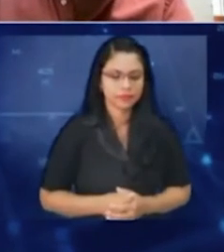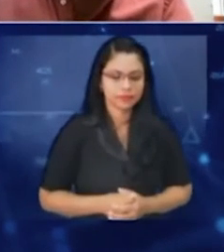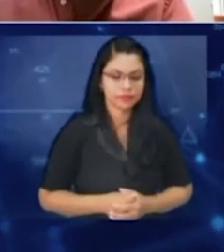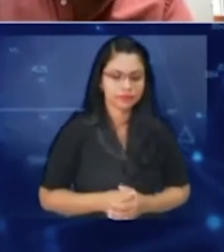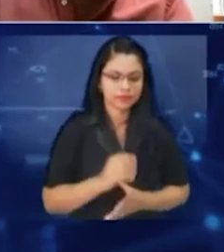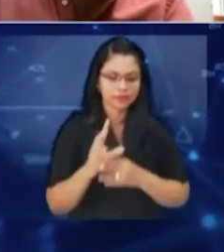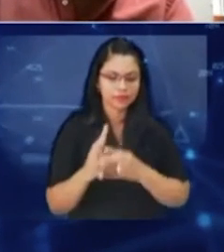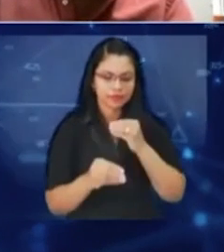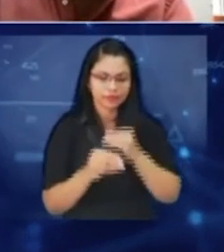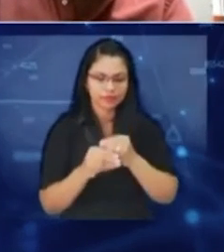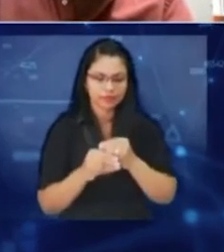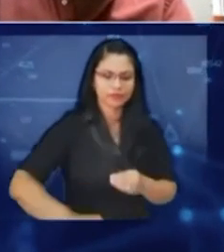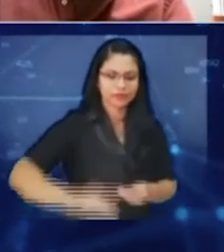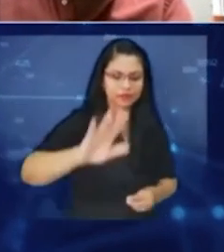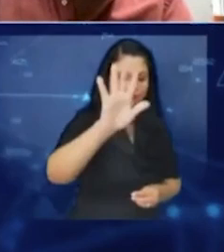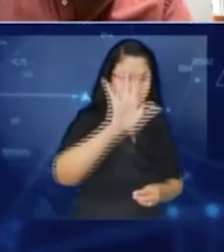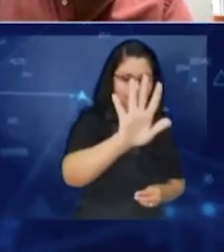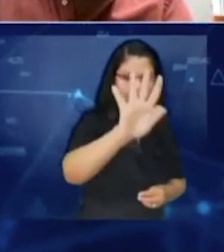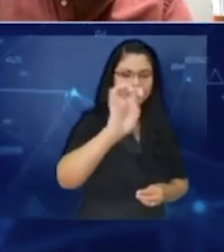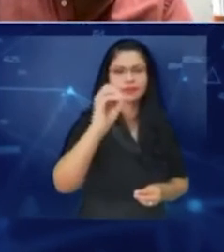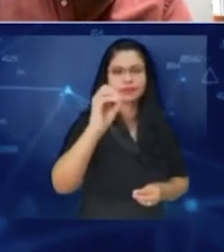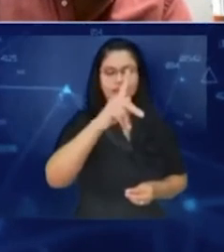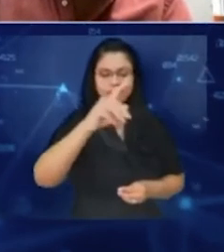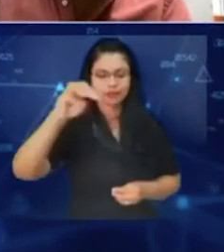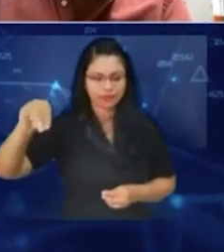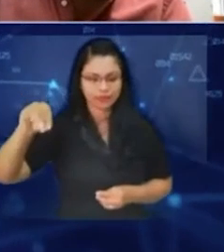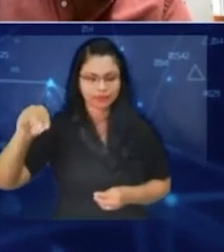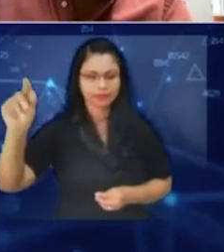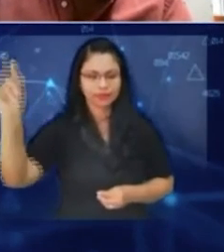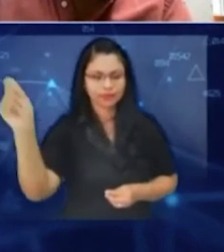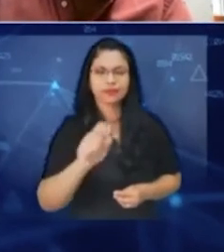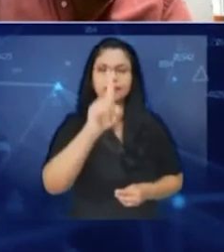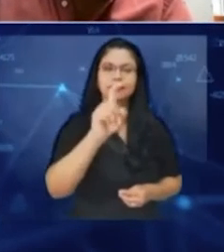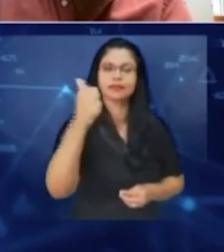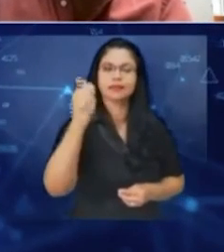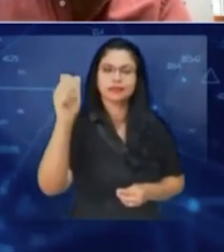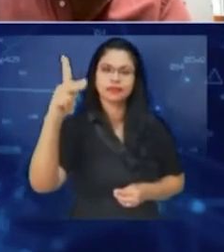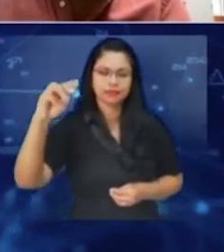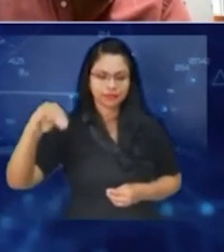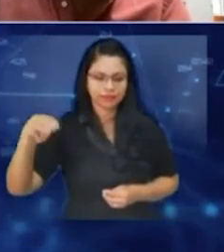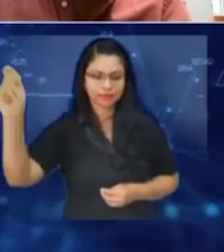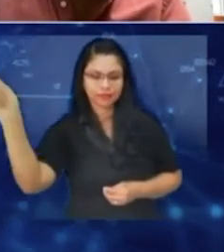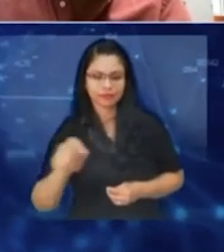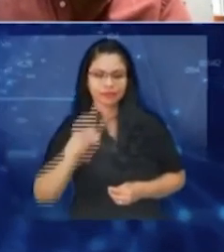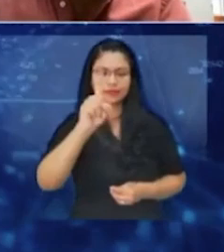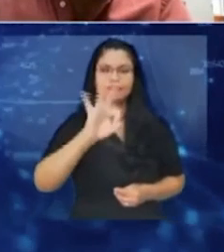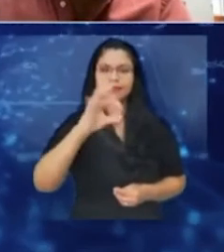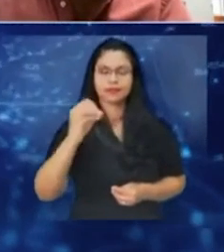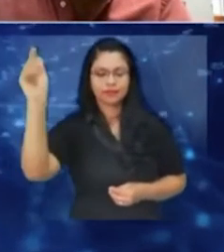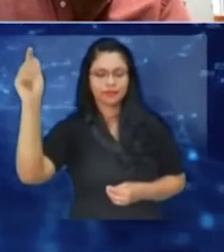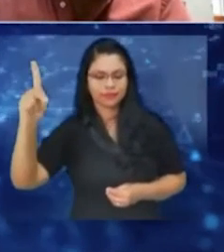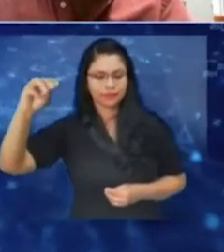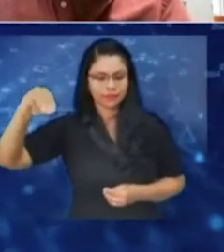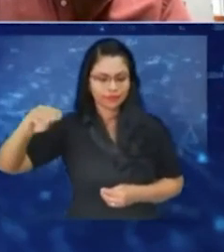a 590 kilómetros, 610 y 630 kilómetros, con inclinaciones, como las ven ahí, de casi 52 grados, 42